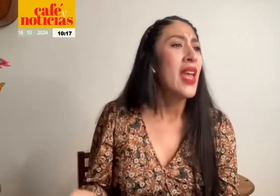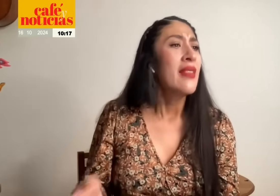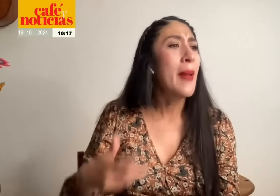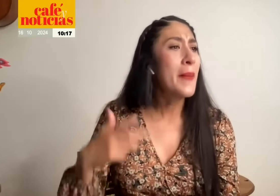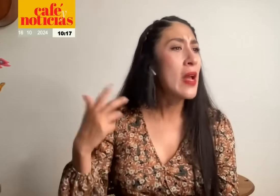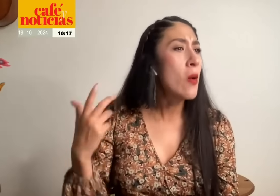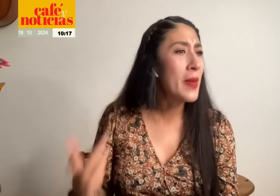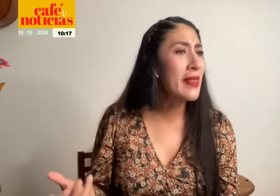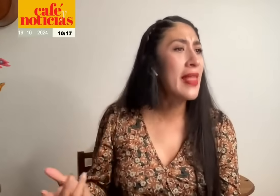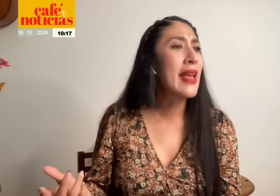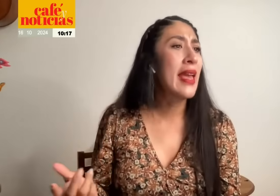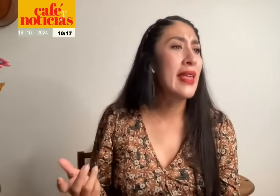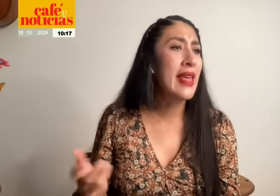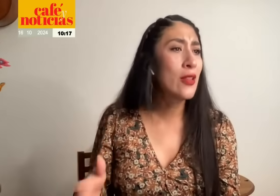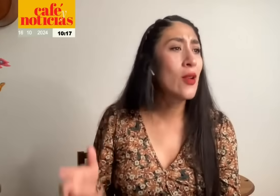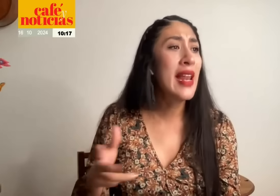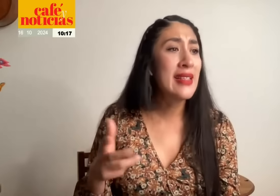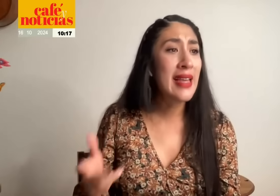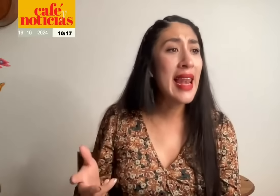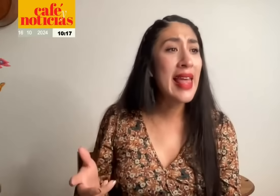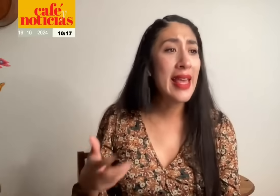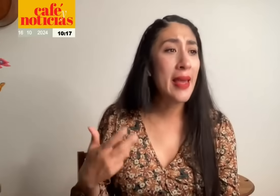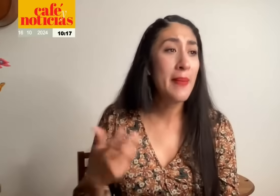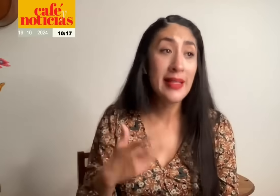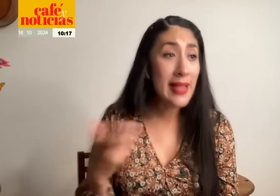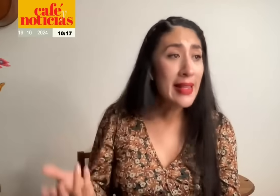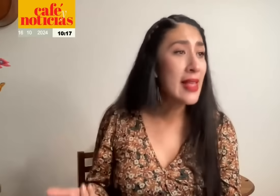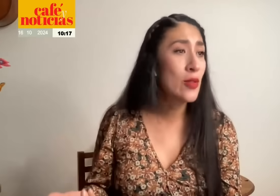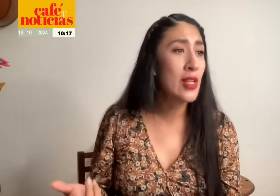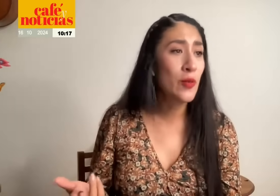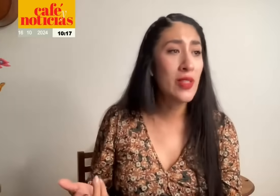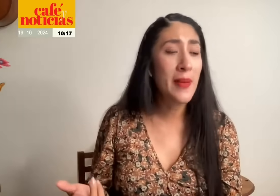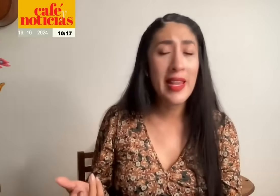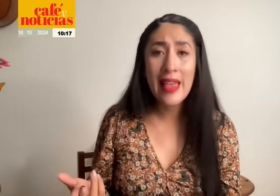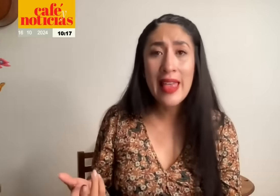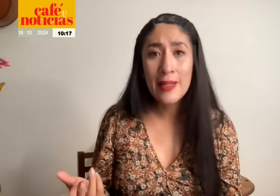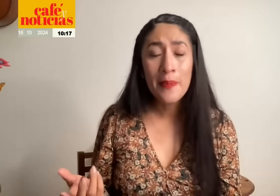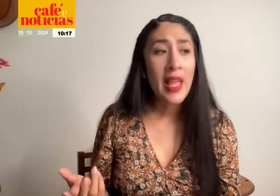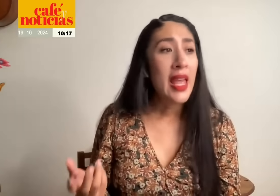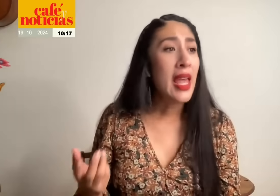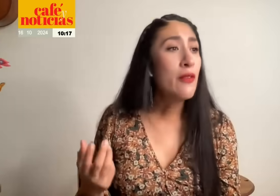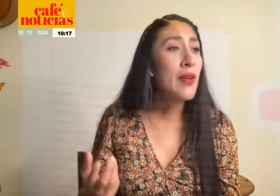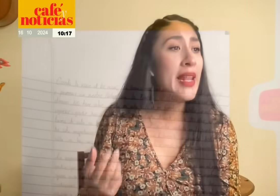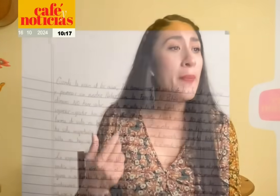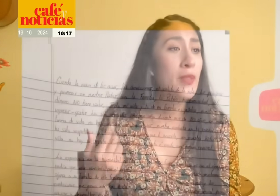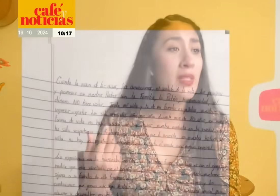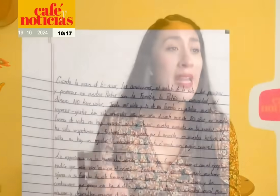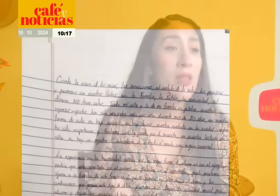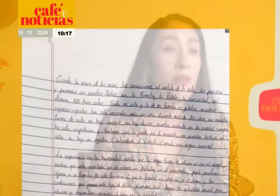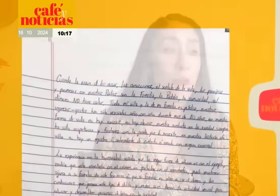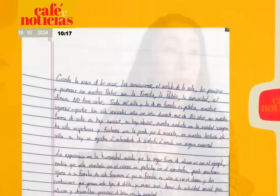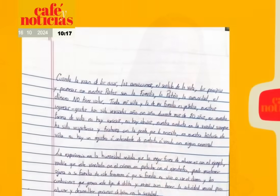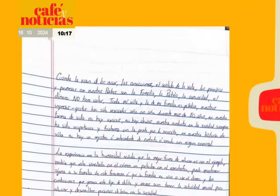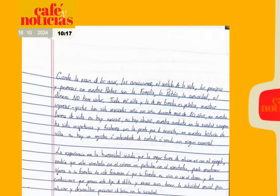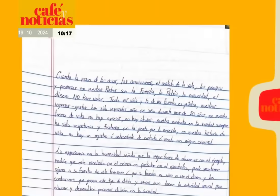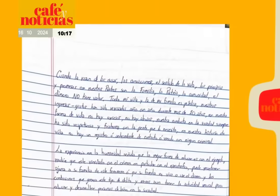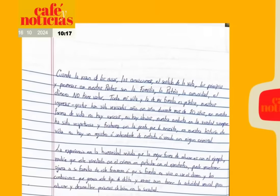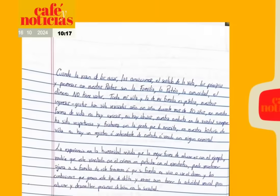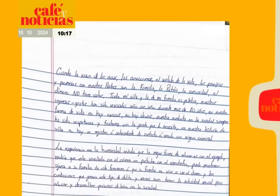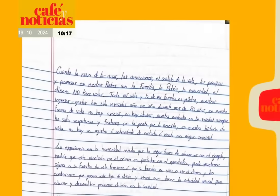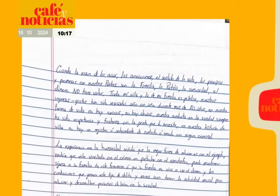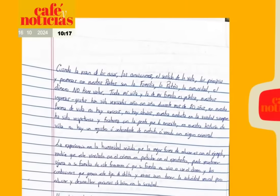Europa". También comenta que dentro de la escala de más alta de sus responsabilidades, él fue el depositario de